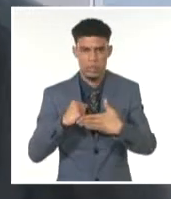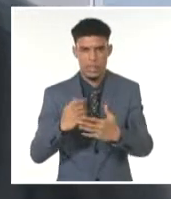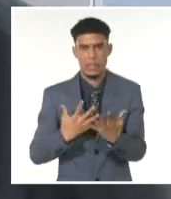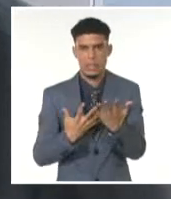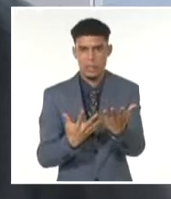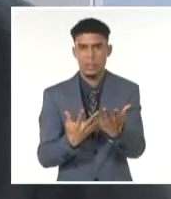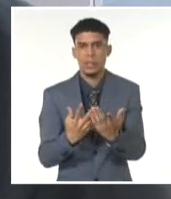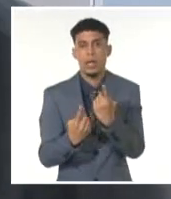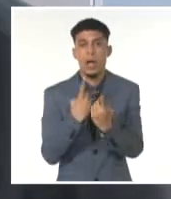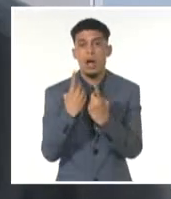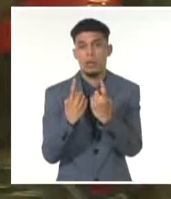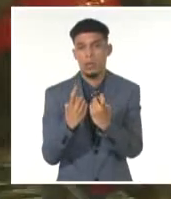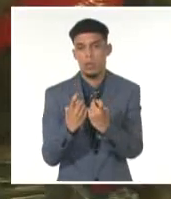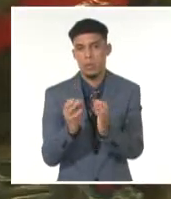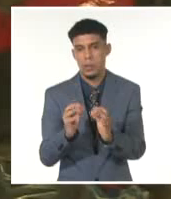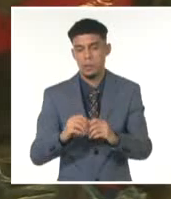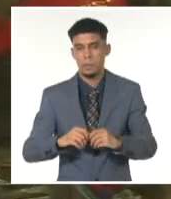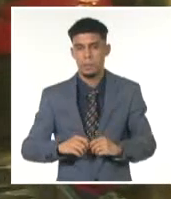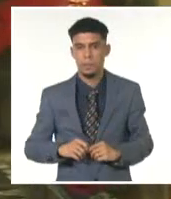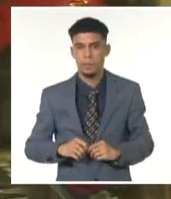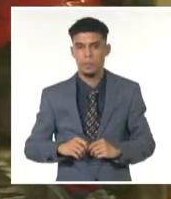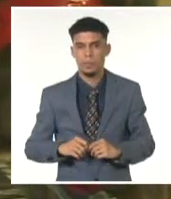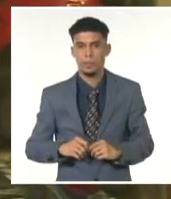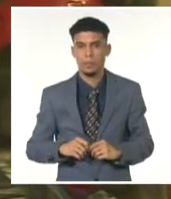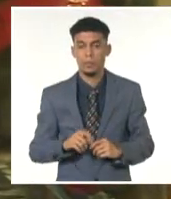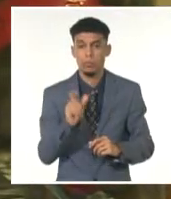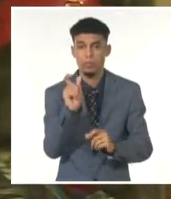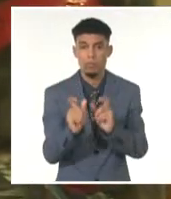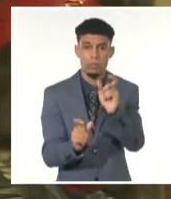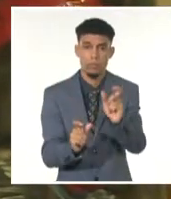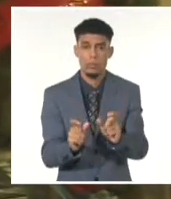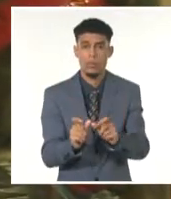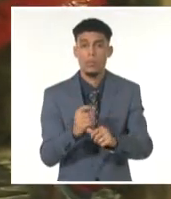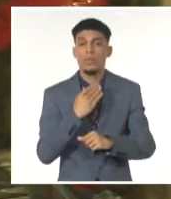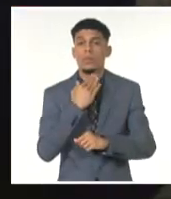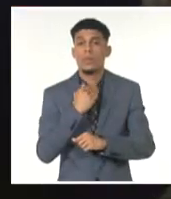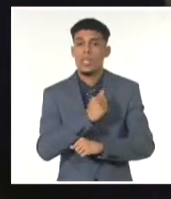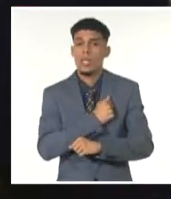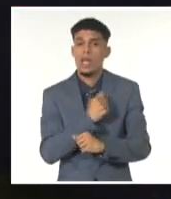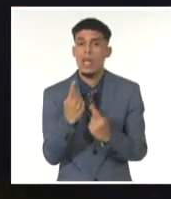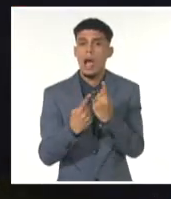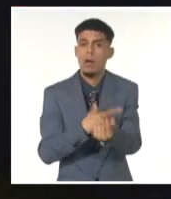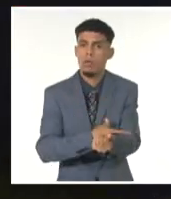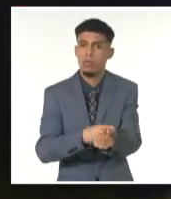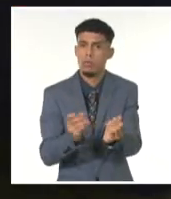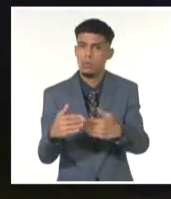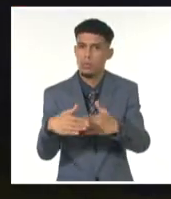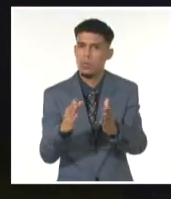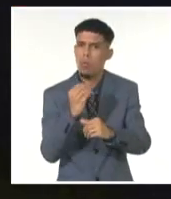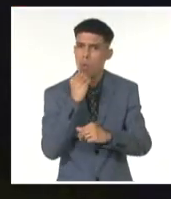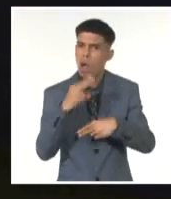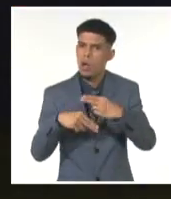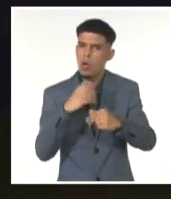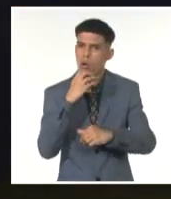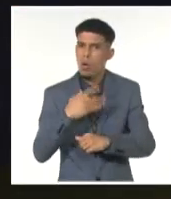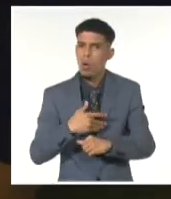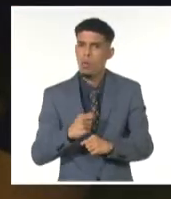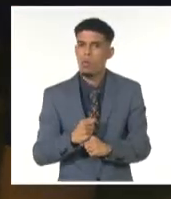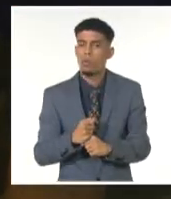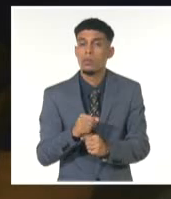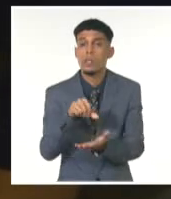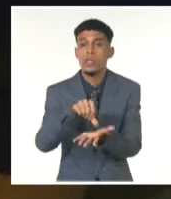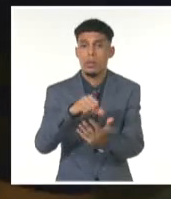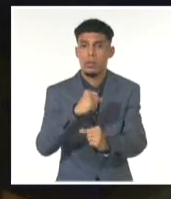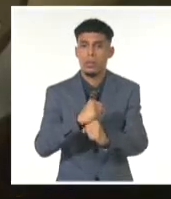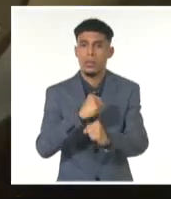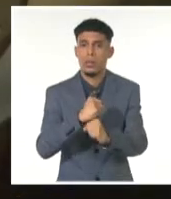las necesidades del territorio. Las personas que deseen realizar donaciones pueden hacerlo a través de sus centros